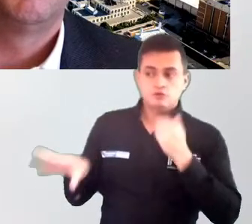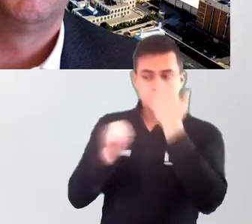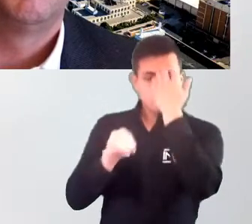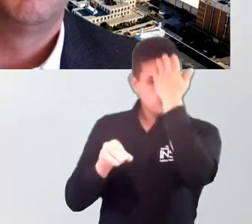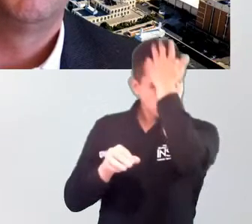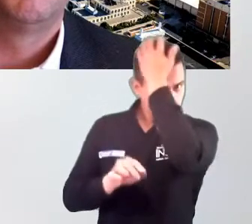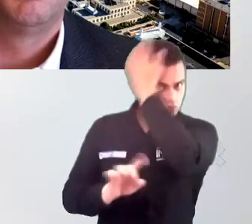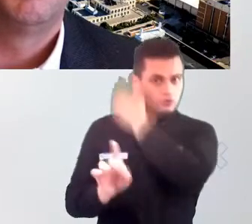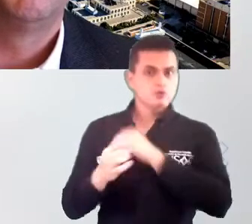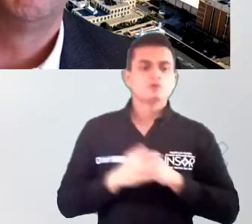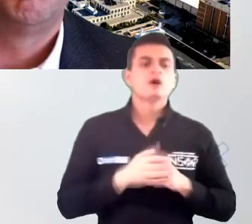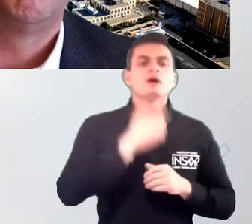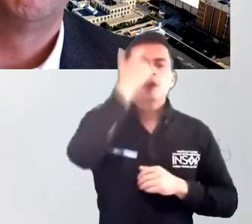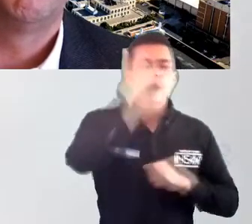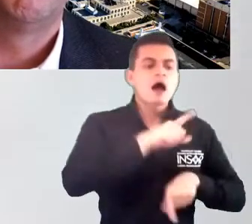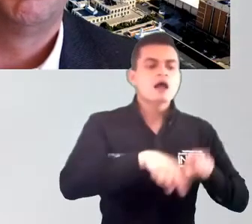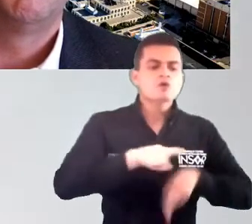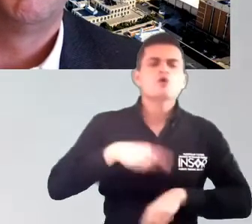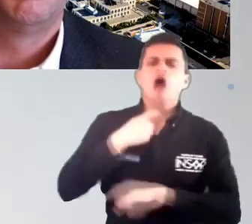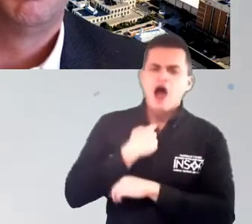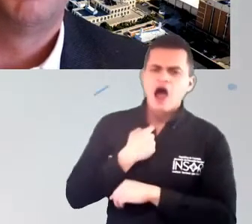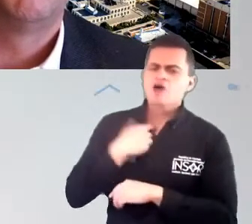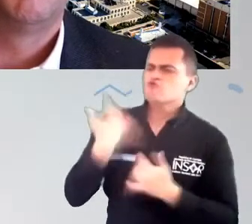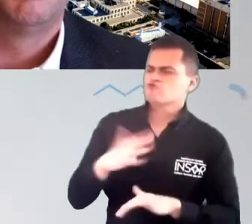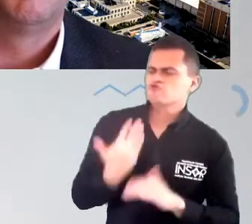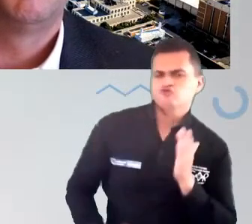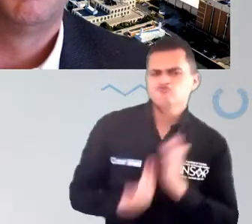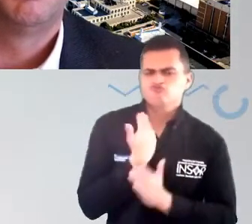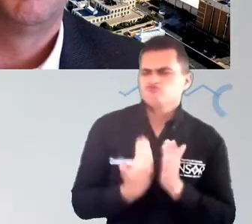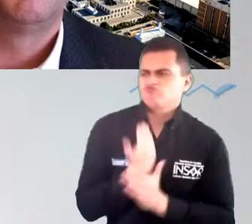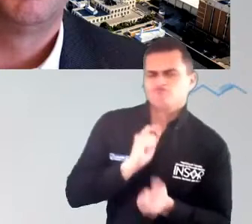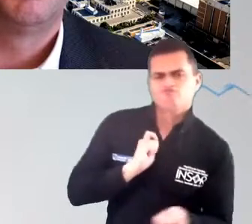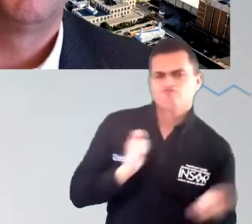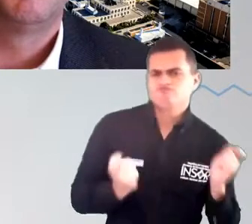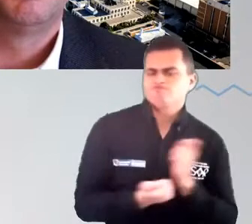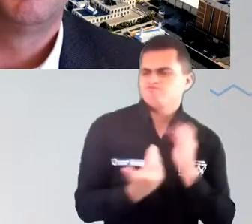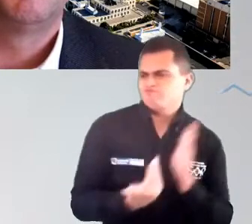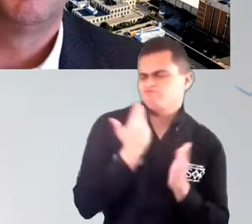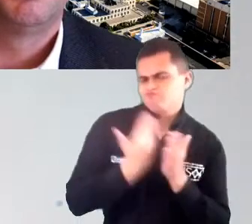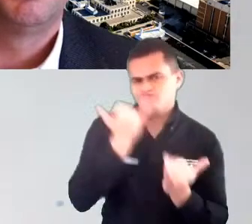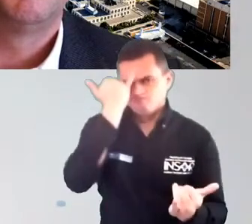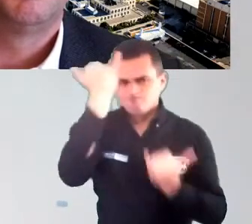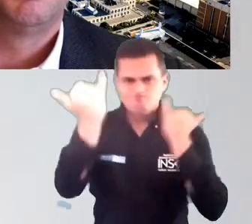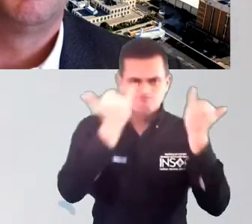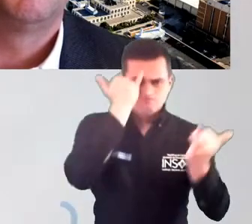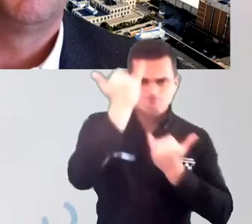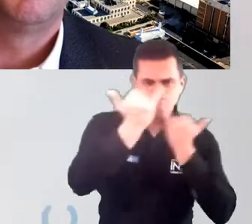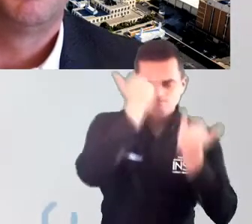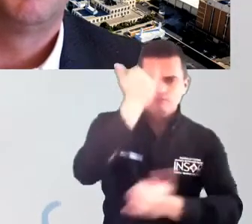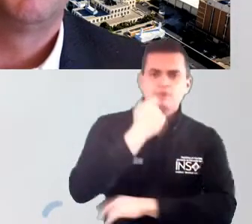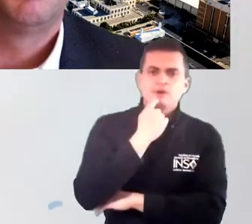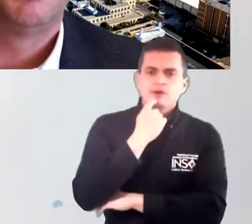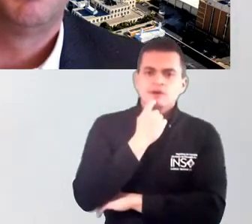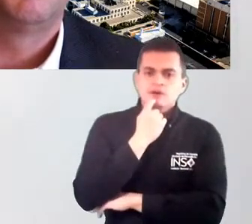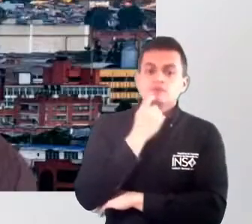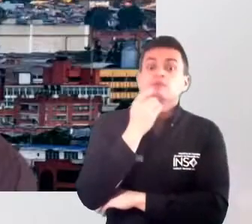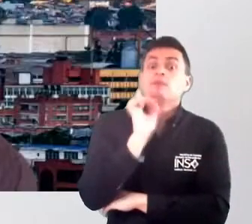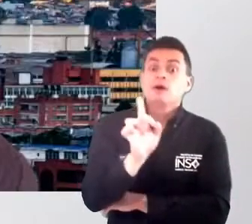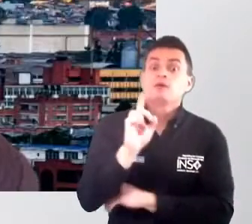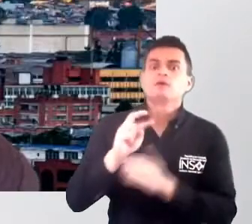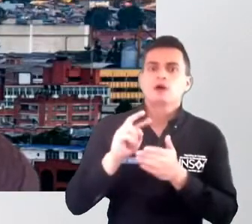éramos muy innovadores, pero éramos muy innovadores echando tiza y tablero. Y ahora nos